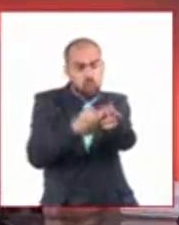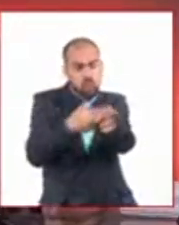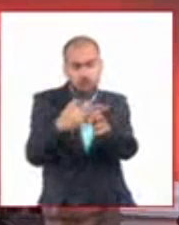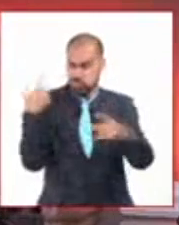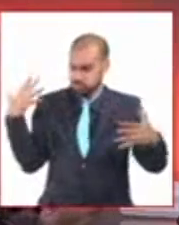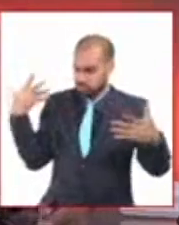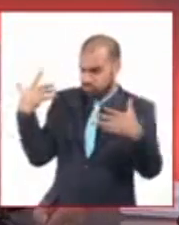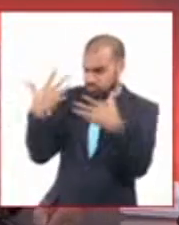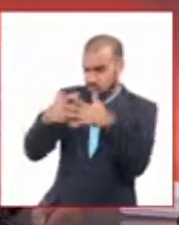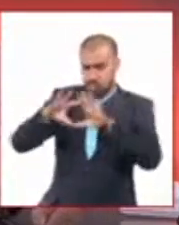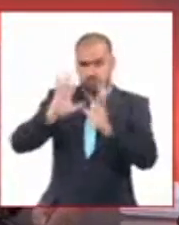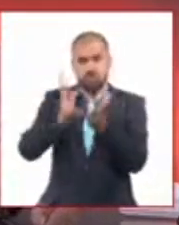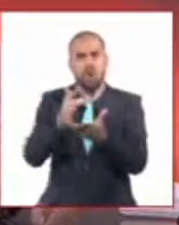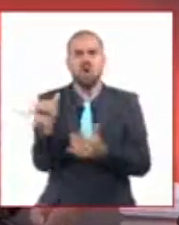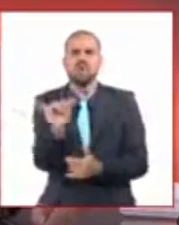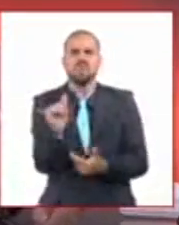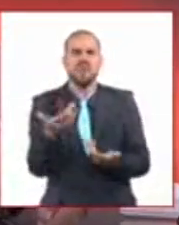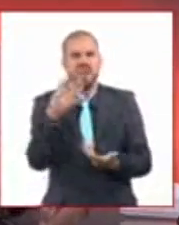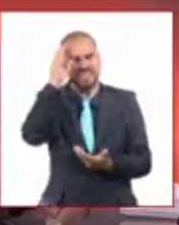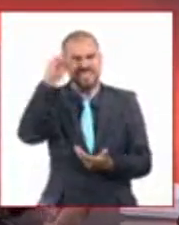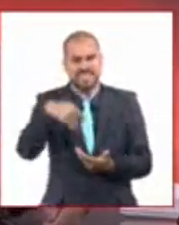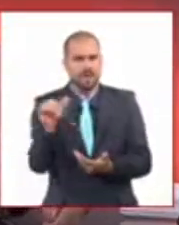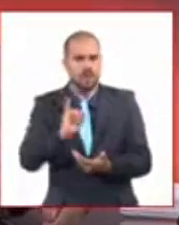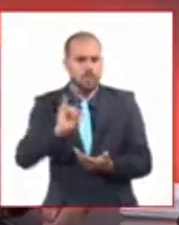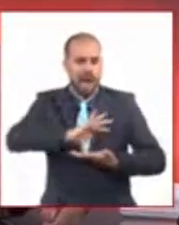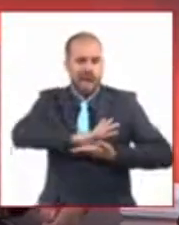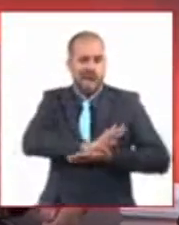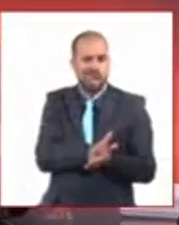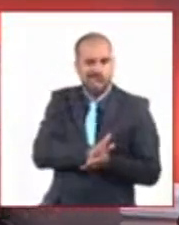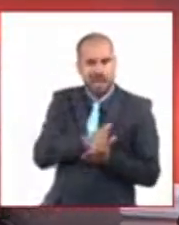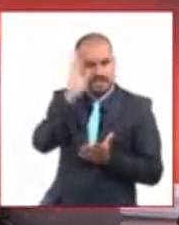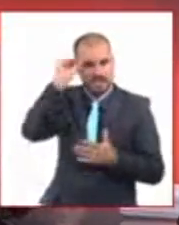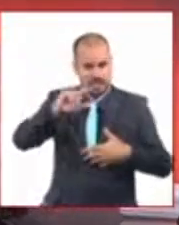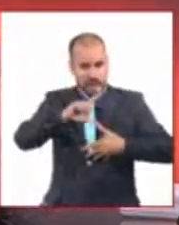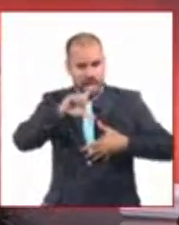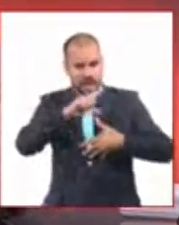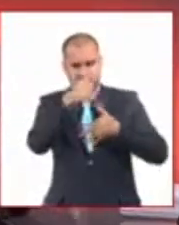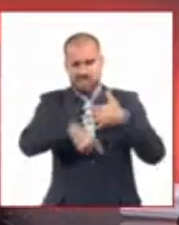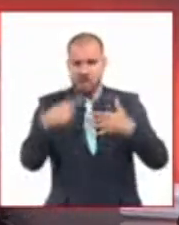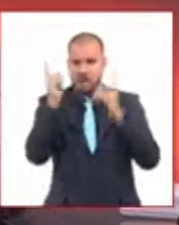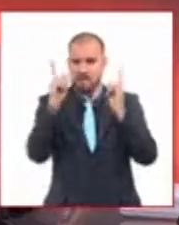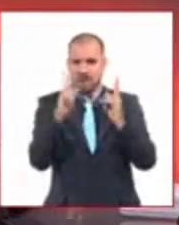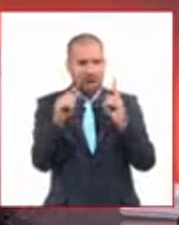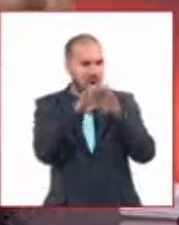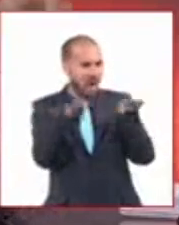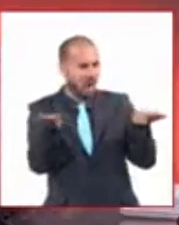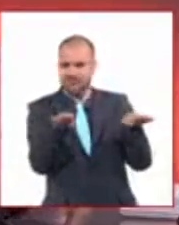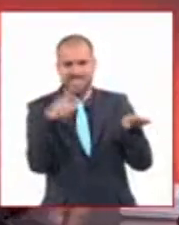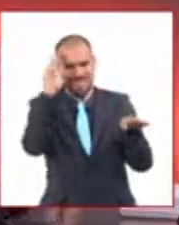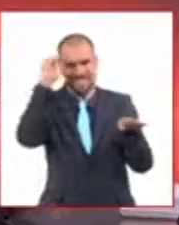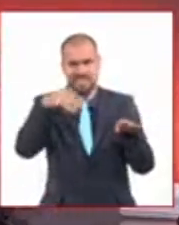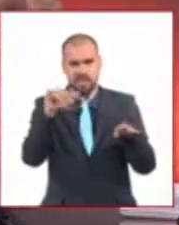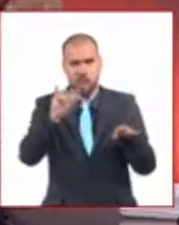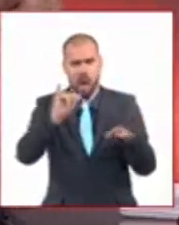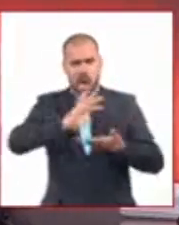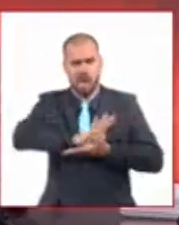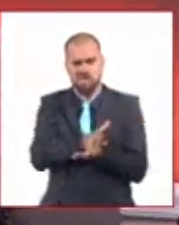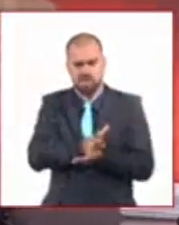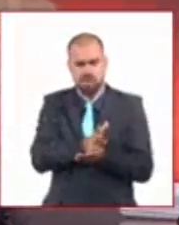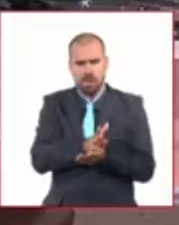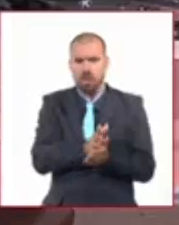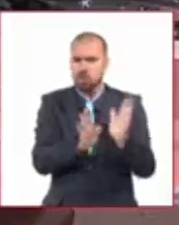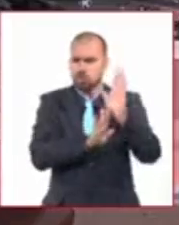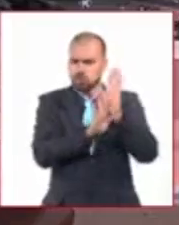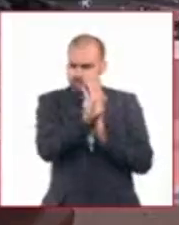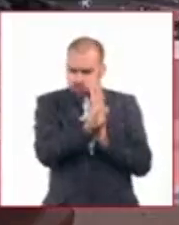lacerando no solamente la política la estabilidad política de la región sino que ha estado cerrando el desarrollo económico de la región